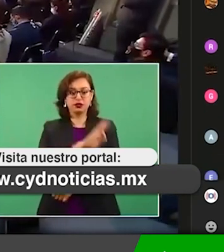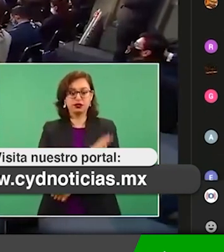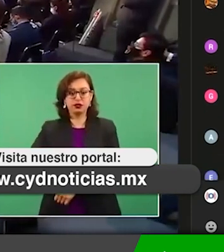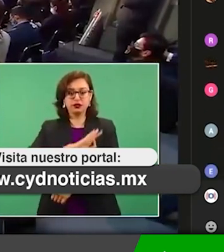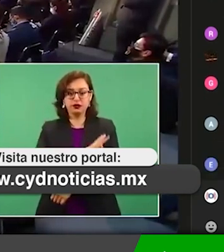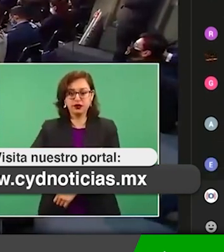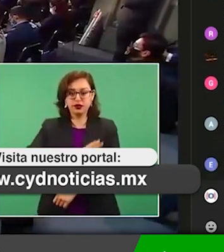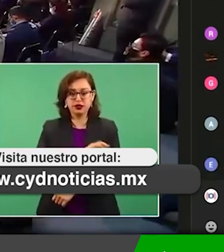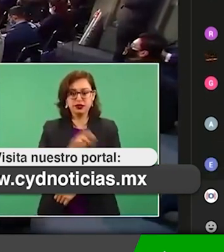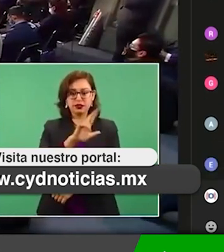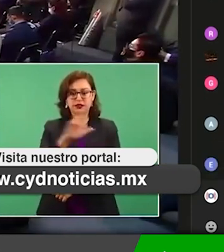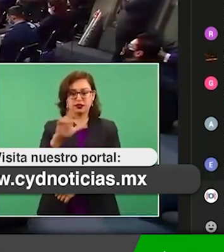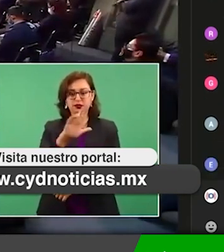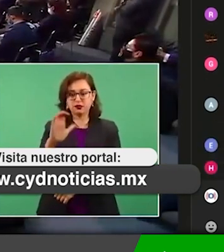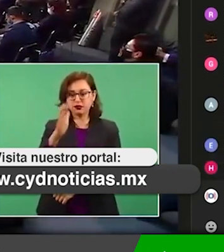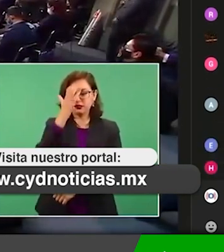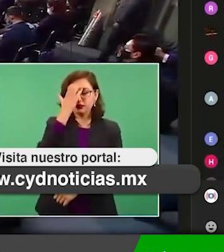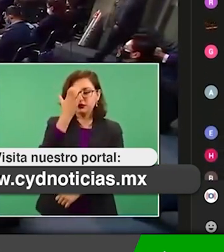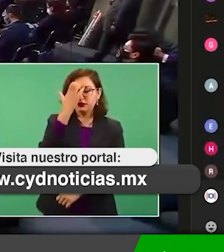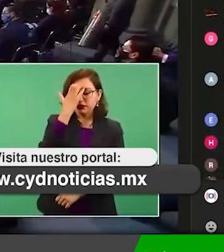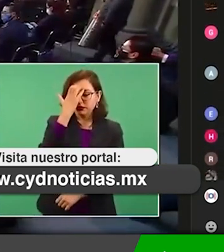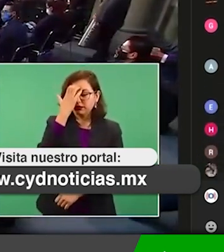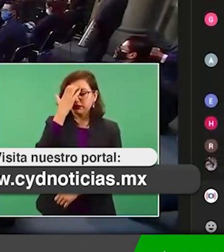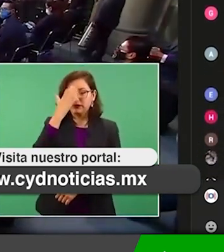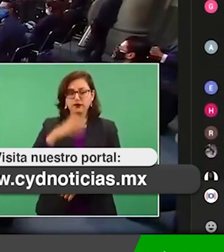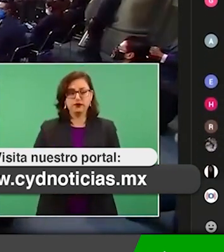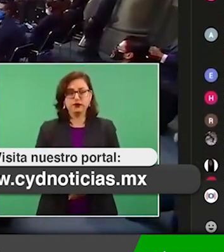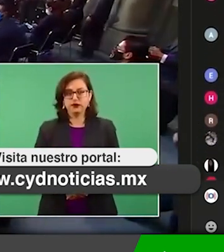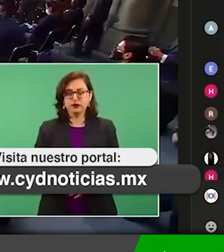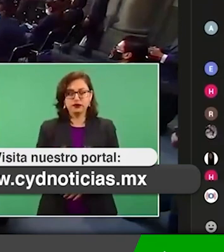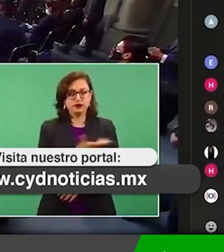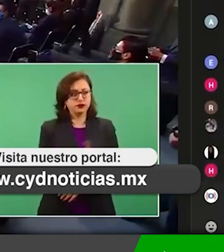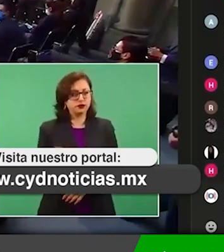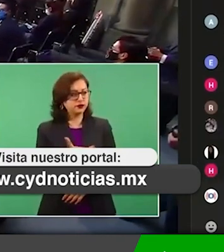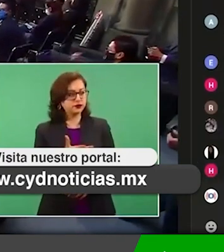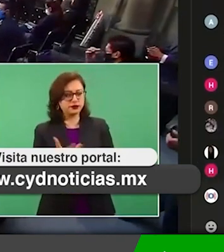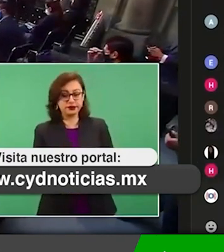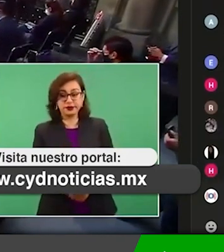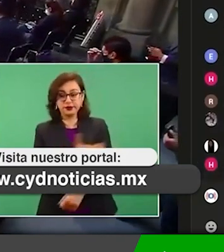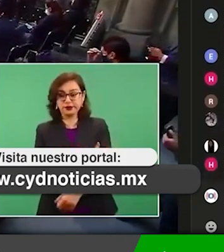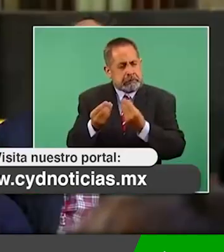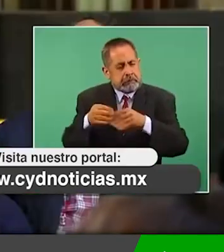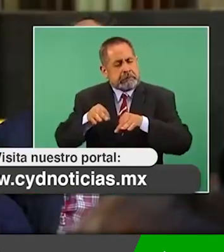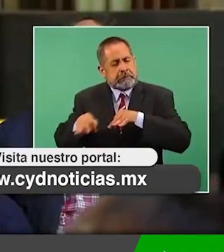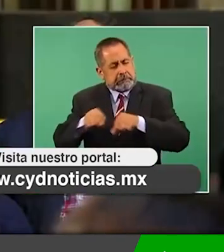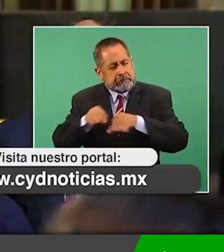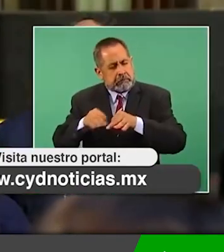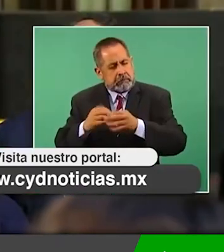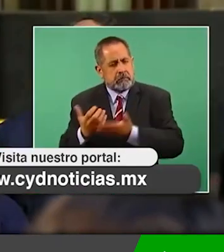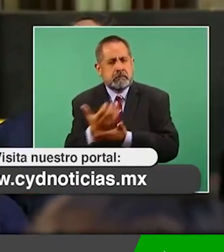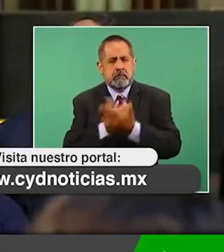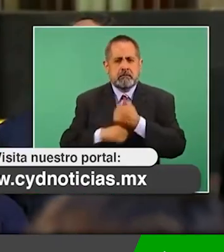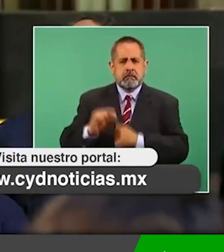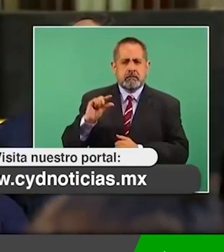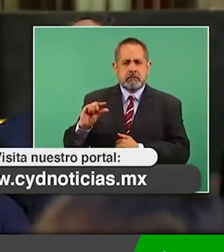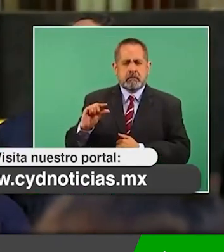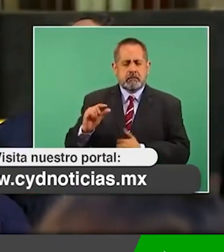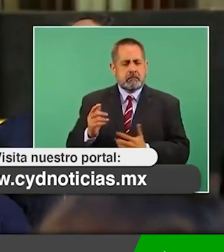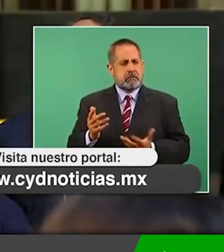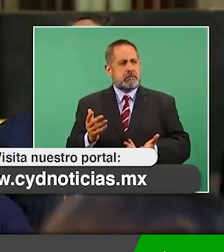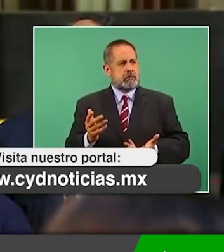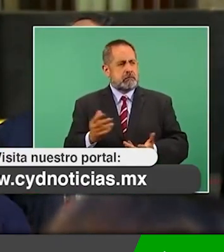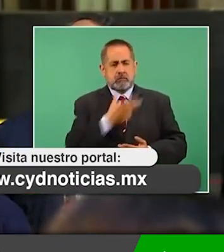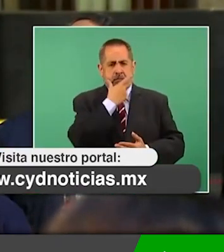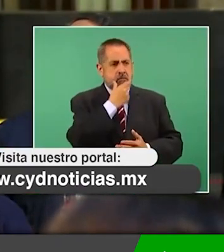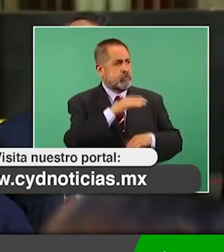esta manera con esta convocatoria a la protesta virtual por lo que se considera pues es una política